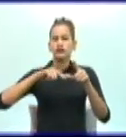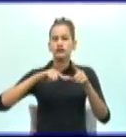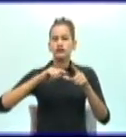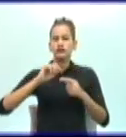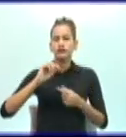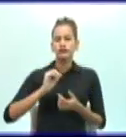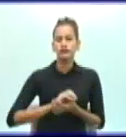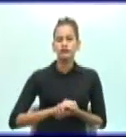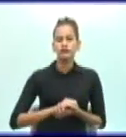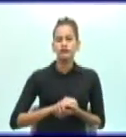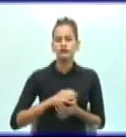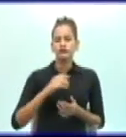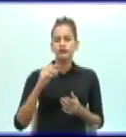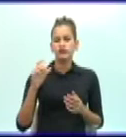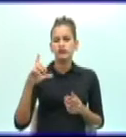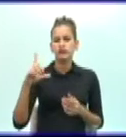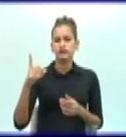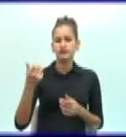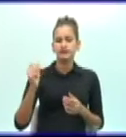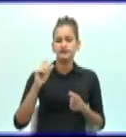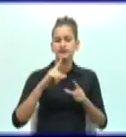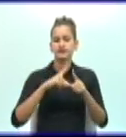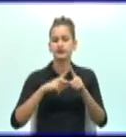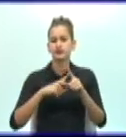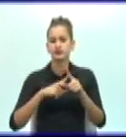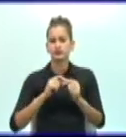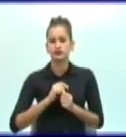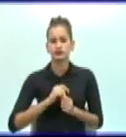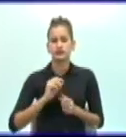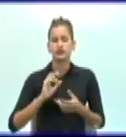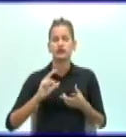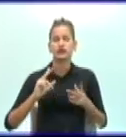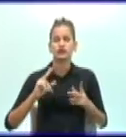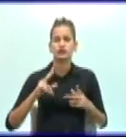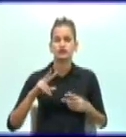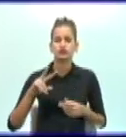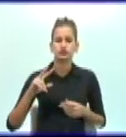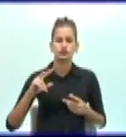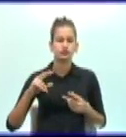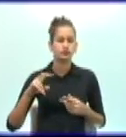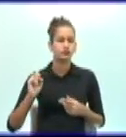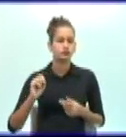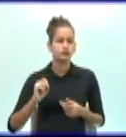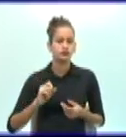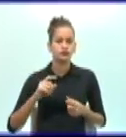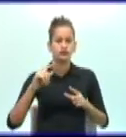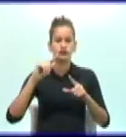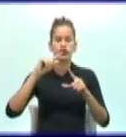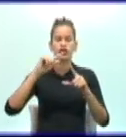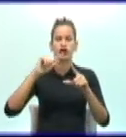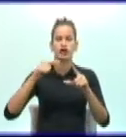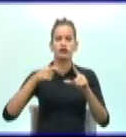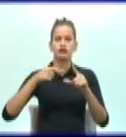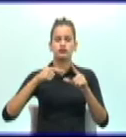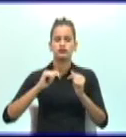con los lados del ángulo y trazo nuevos arcos de circunferencia.